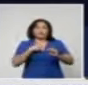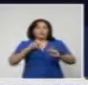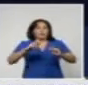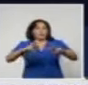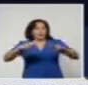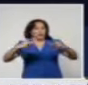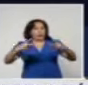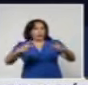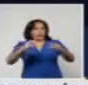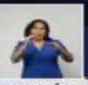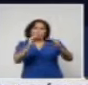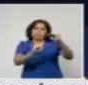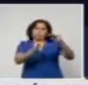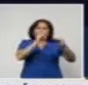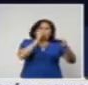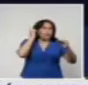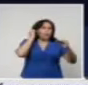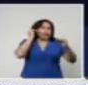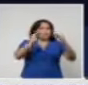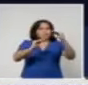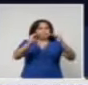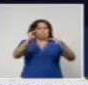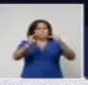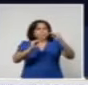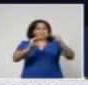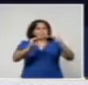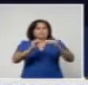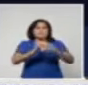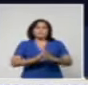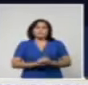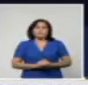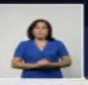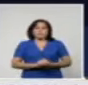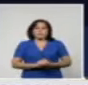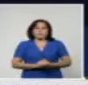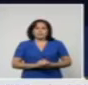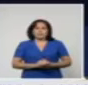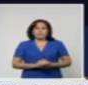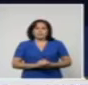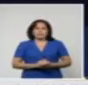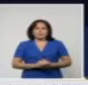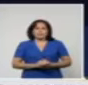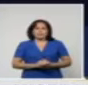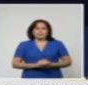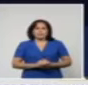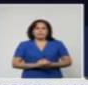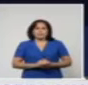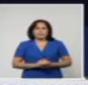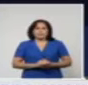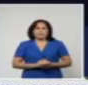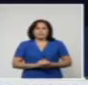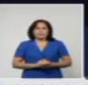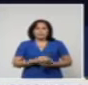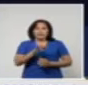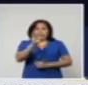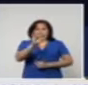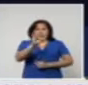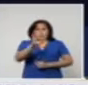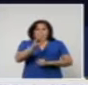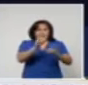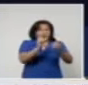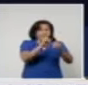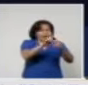mucha diferencia y sin muchos cambios de un día para otro. 15 de los 25,